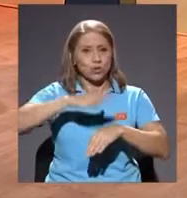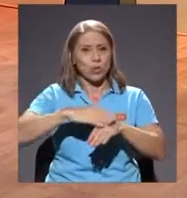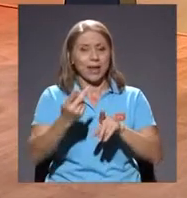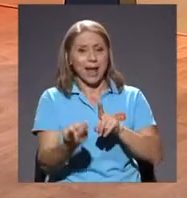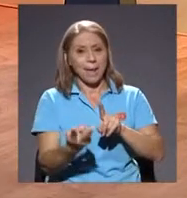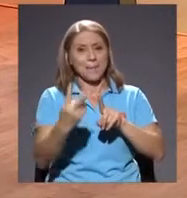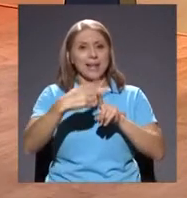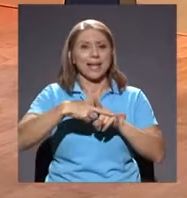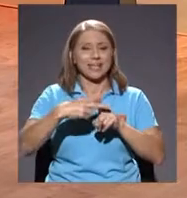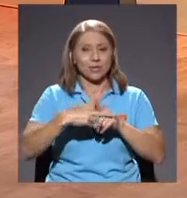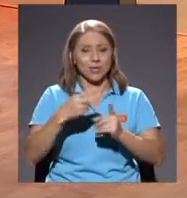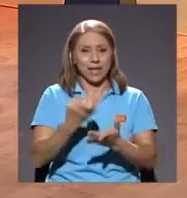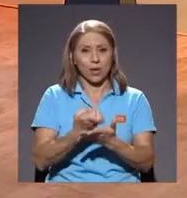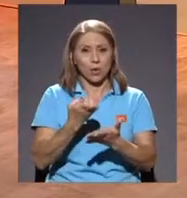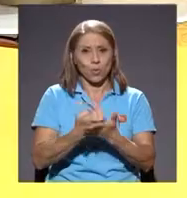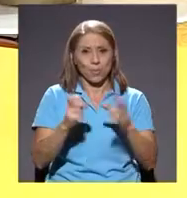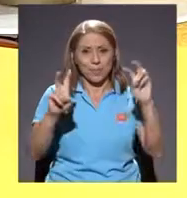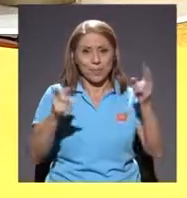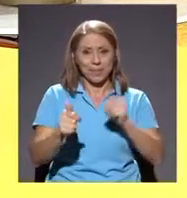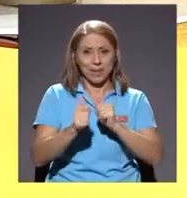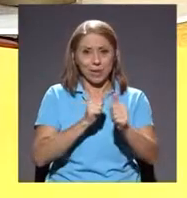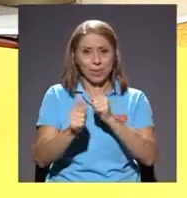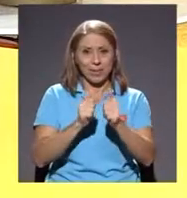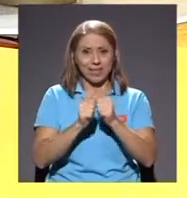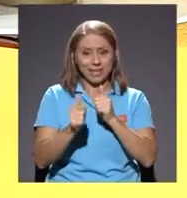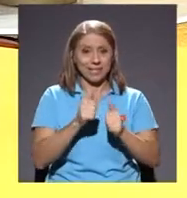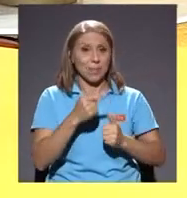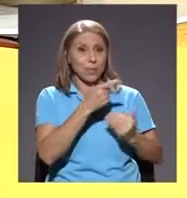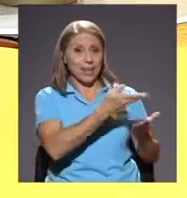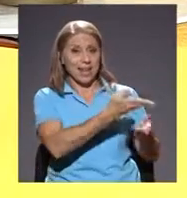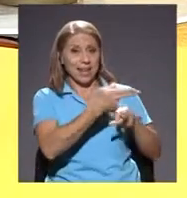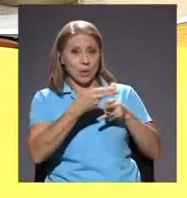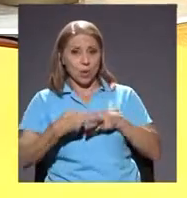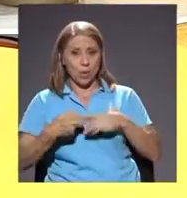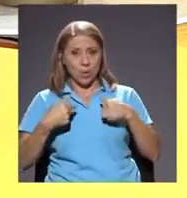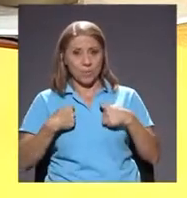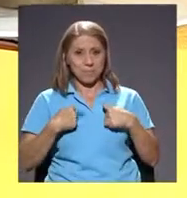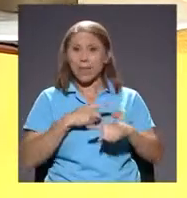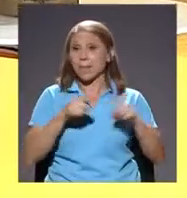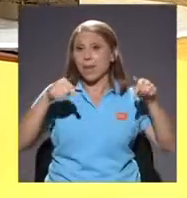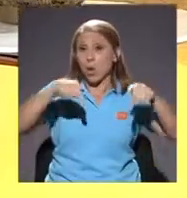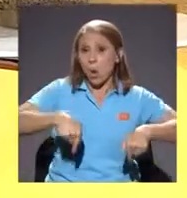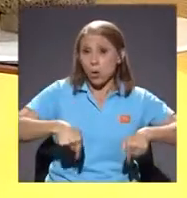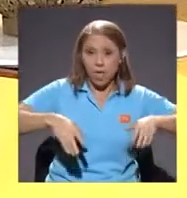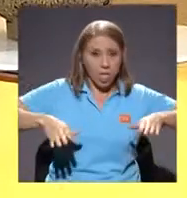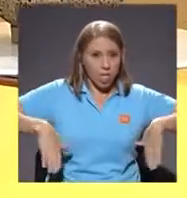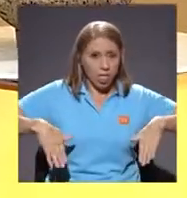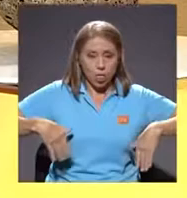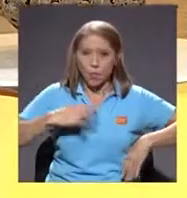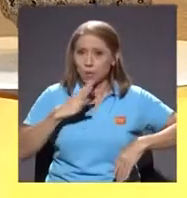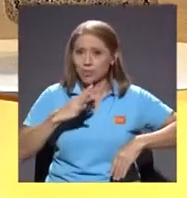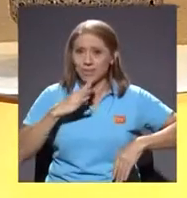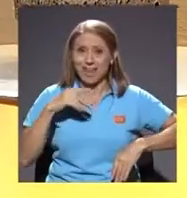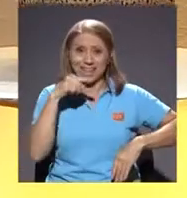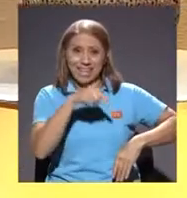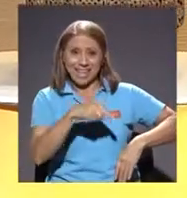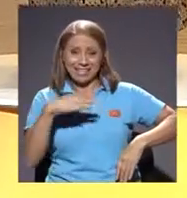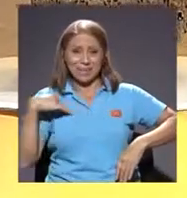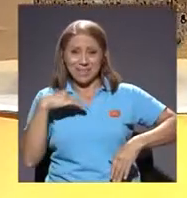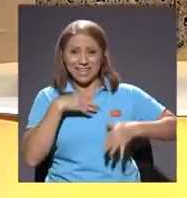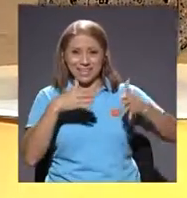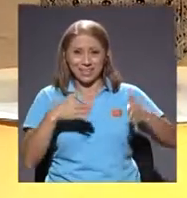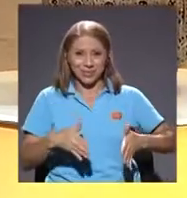en el tema de la competencia de ese nombramiento marco pero hoy no vamos a hablar de ese minuto sino que